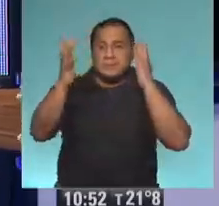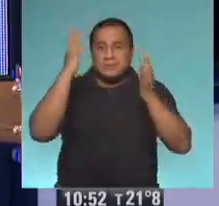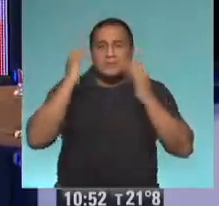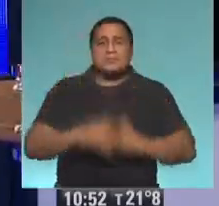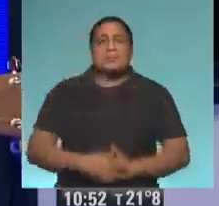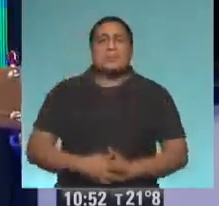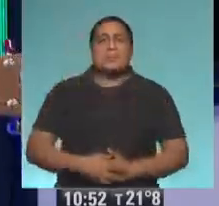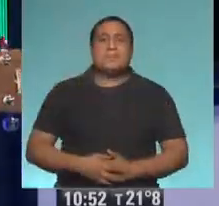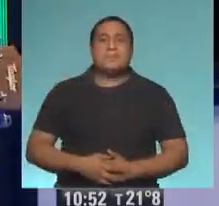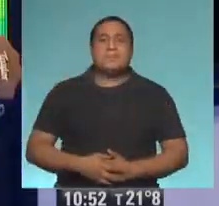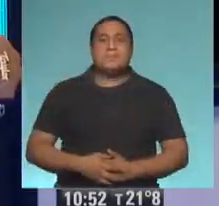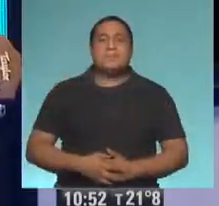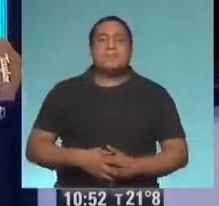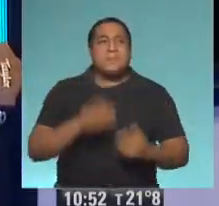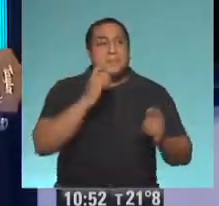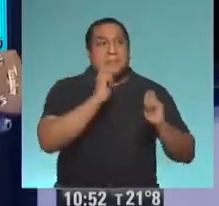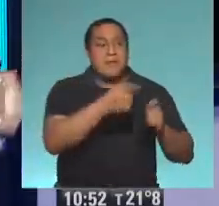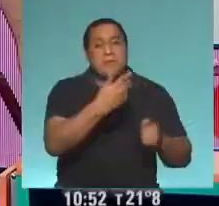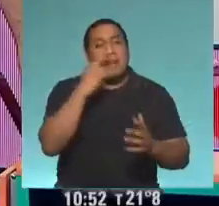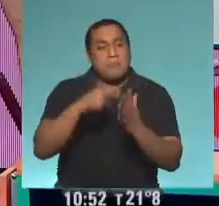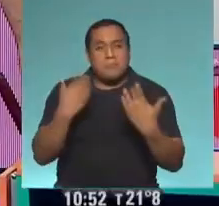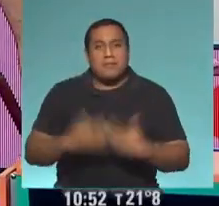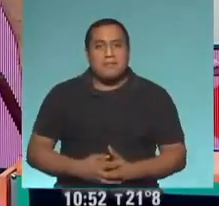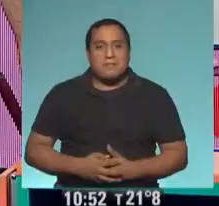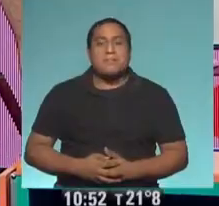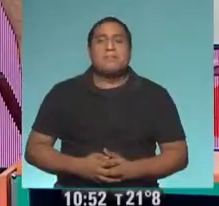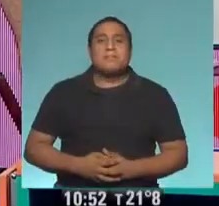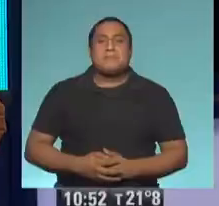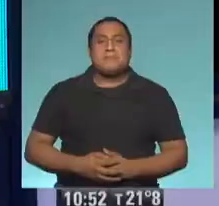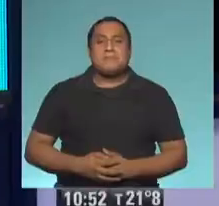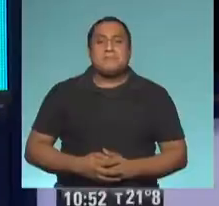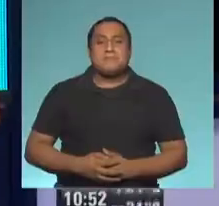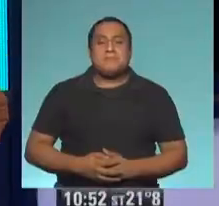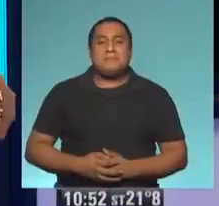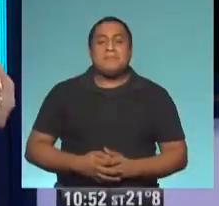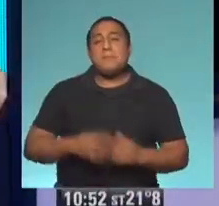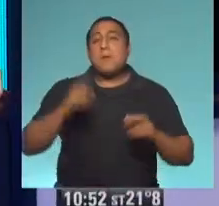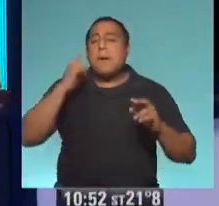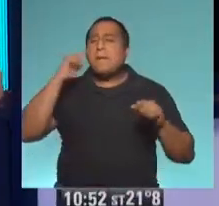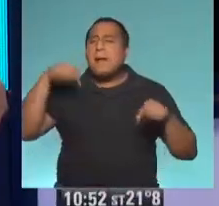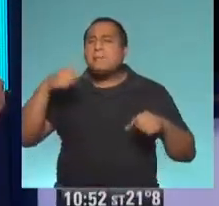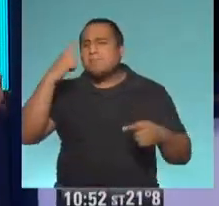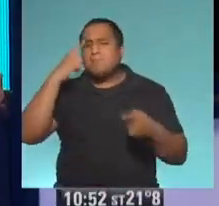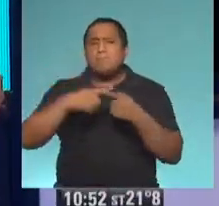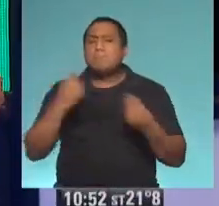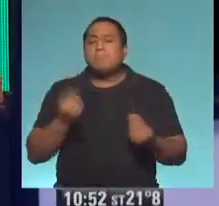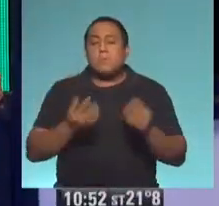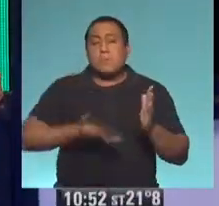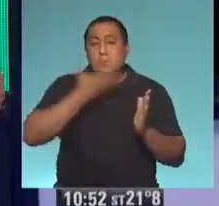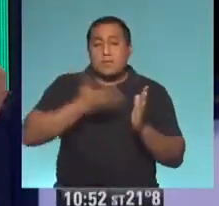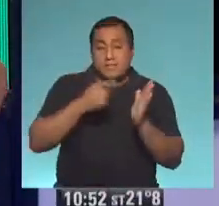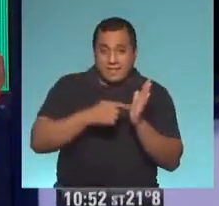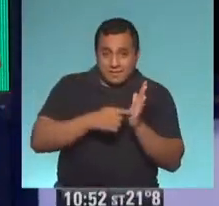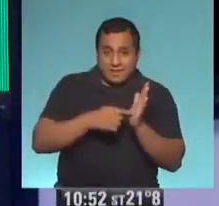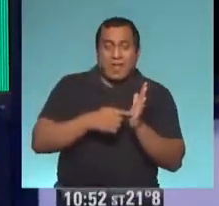si quieres te las mando y las puedes leer primero algo planeo exacto nos compartió pero el plan es que esta poesía la vamos a acompañar